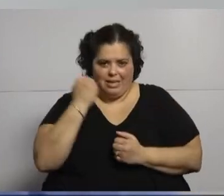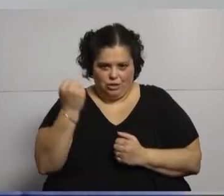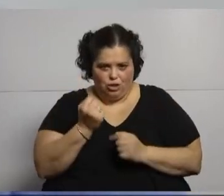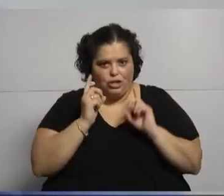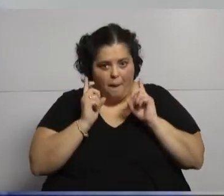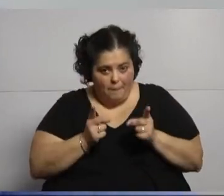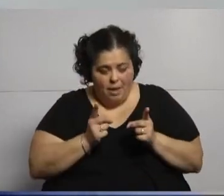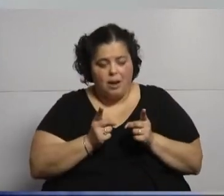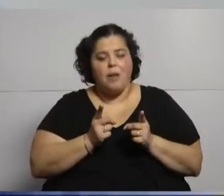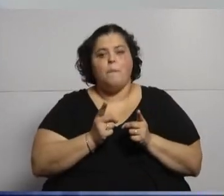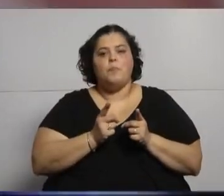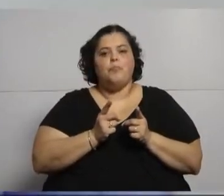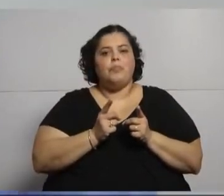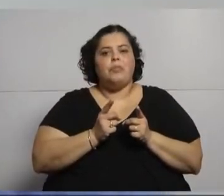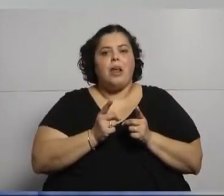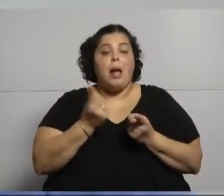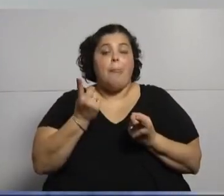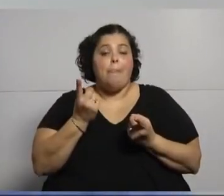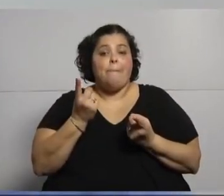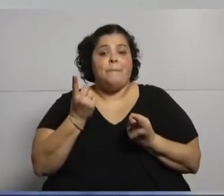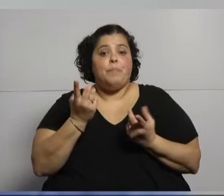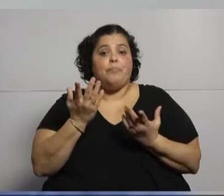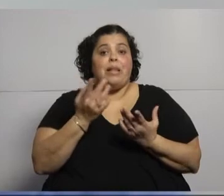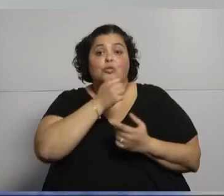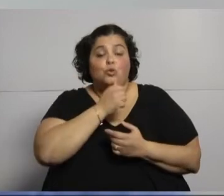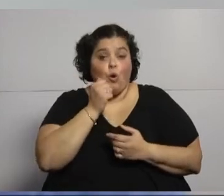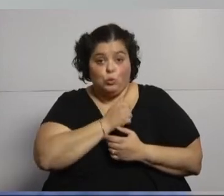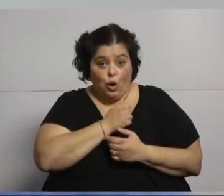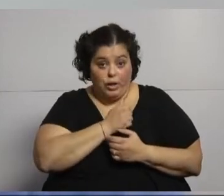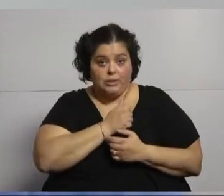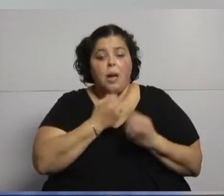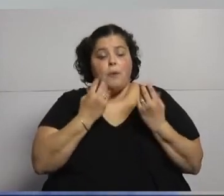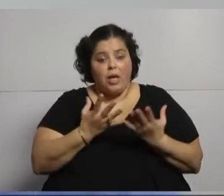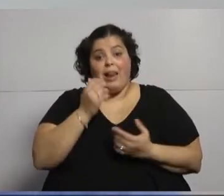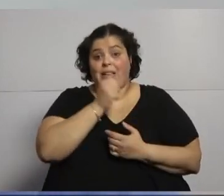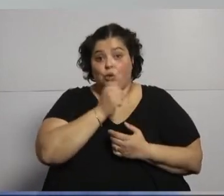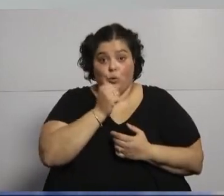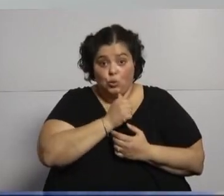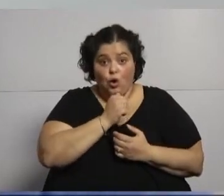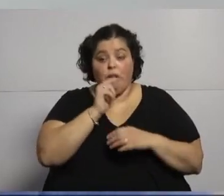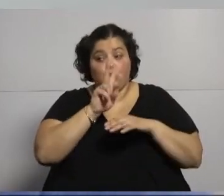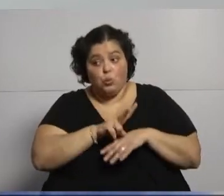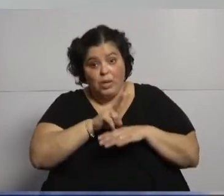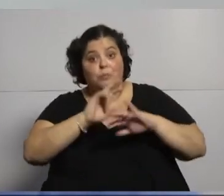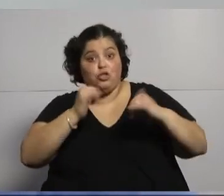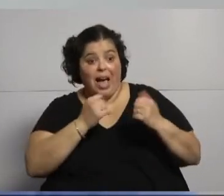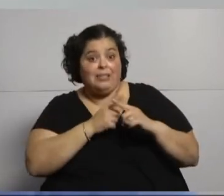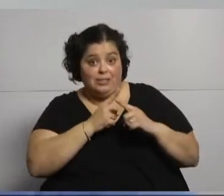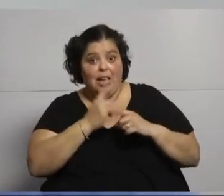efectivamente tuvimos que utilizar muchas de las soluciones existentes en el distrito, haciéndole los ajustes necesarios para que se